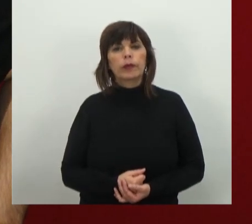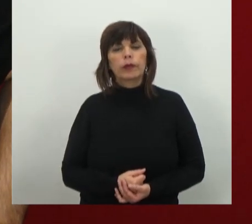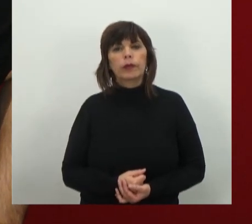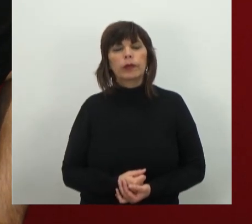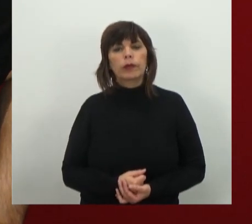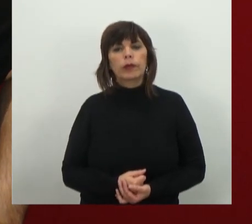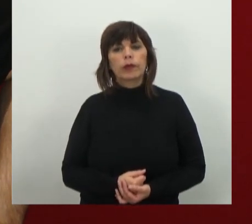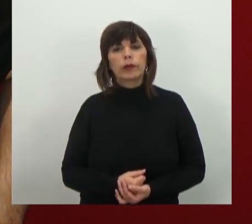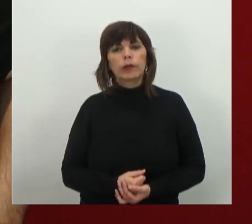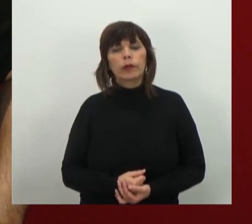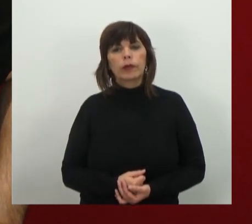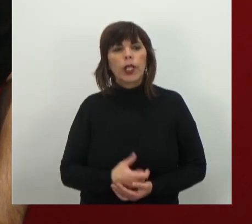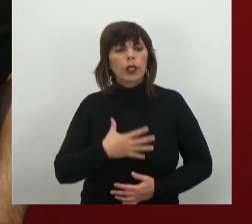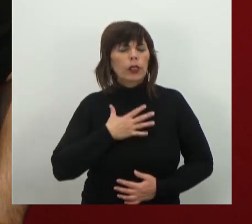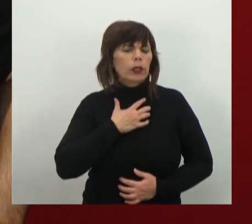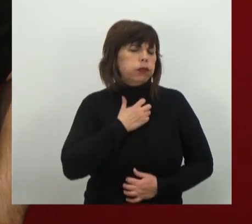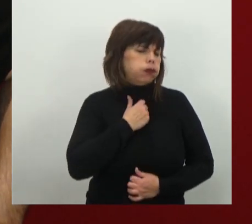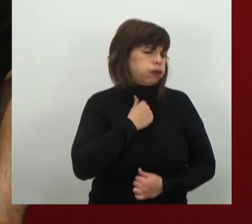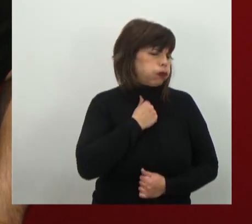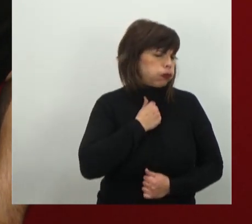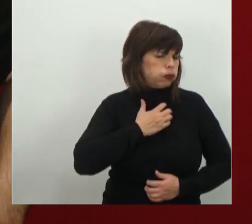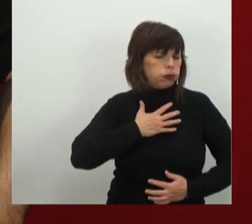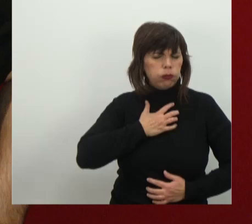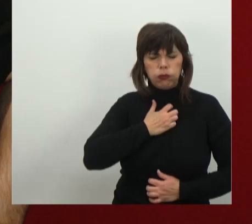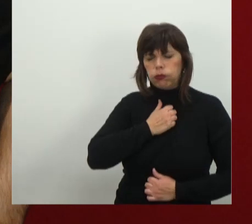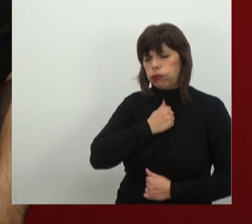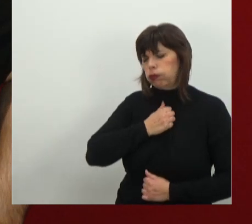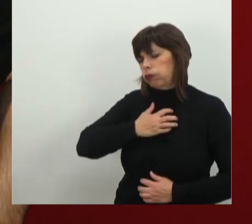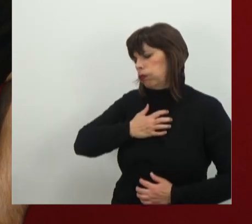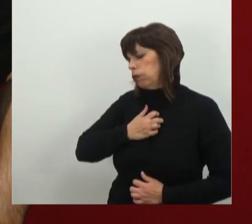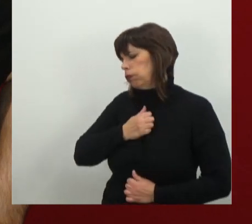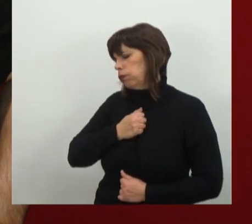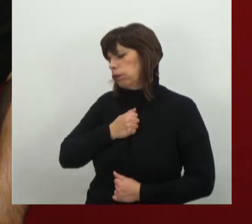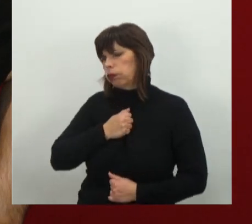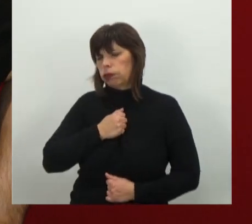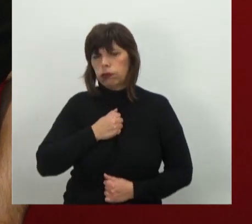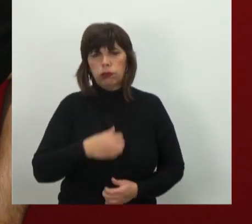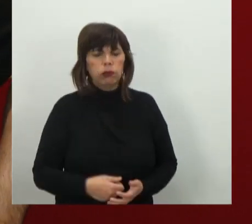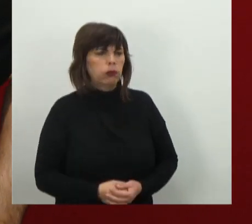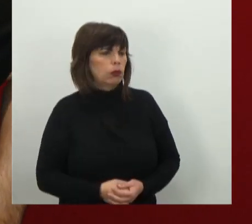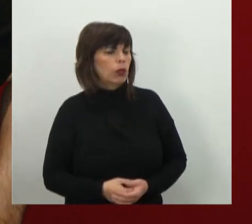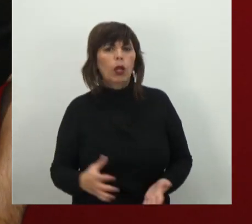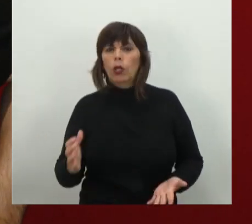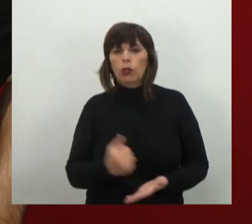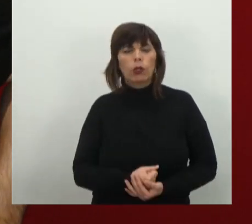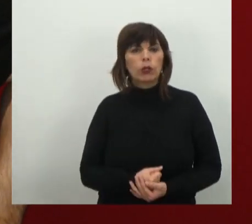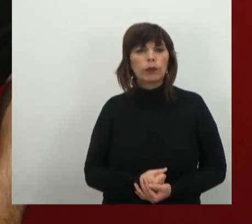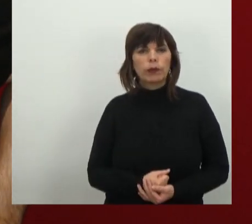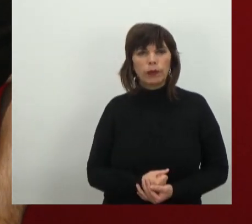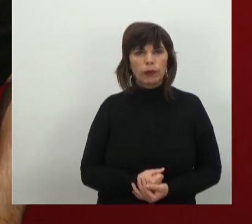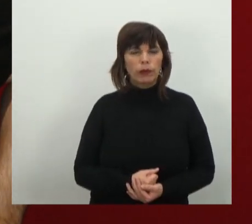pasaremos un tiempo de agobio, de aflicción, de estar afanado, todos.